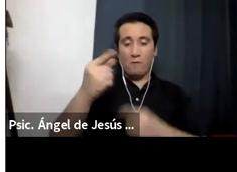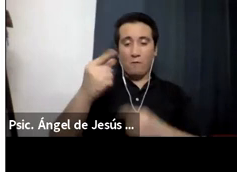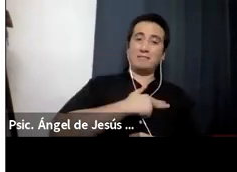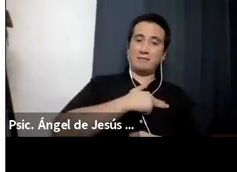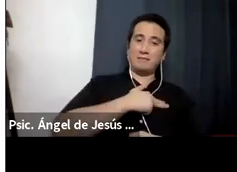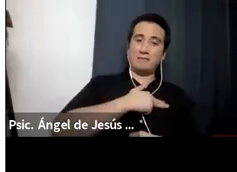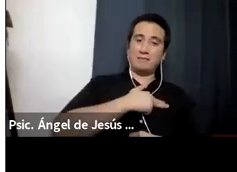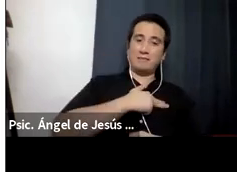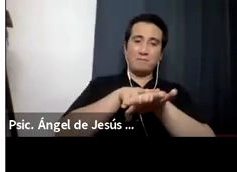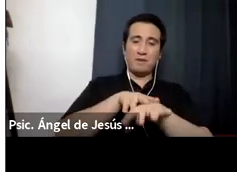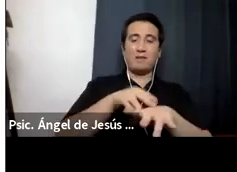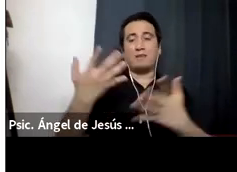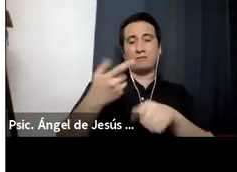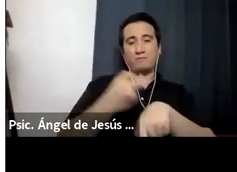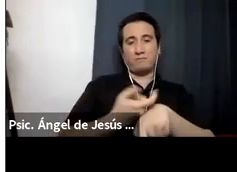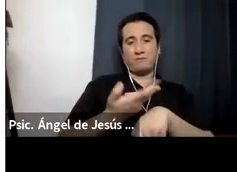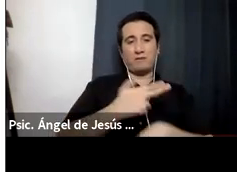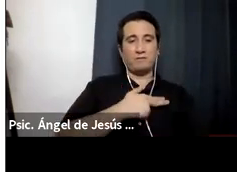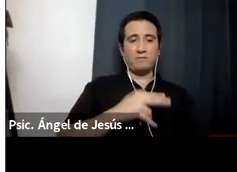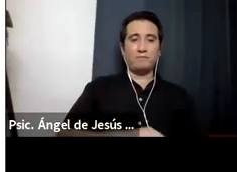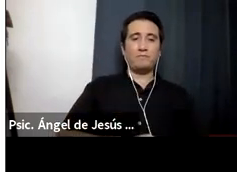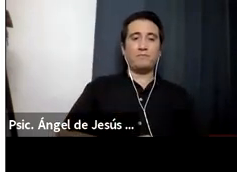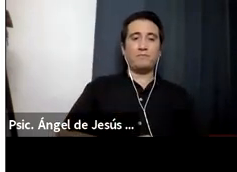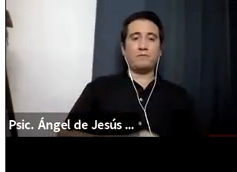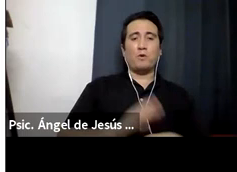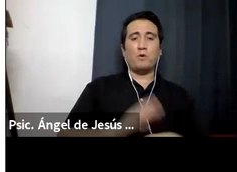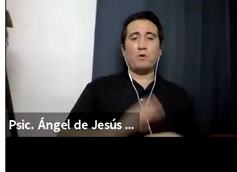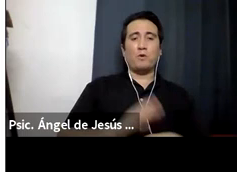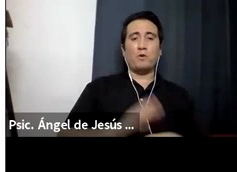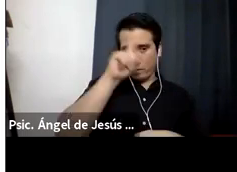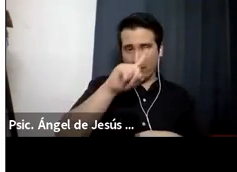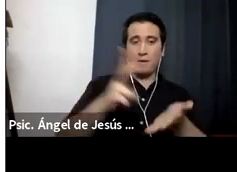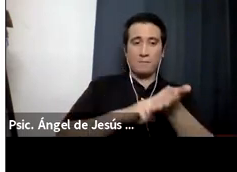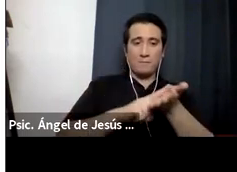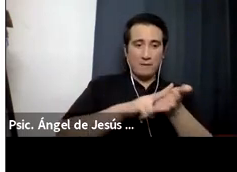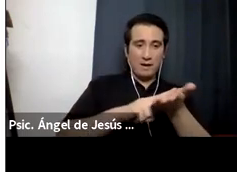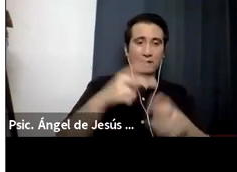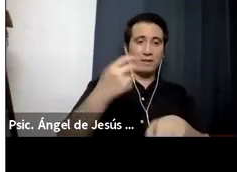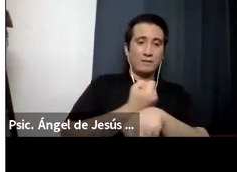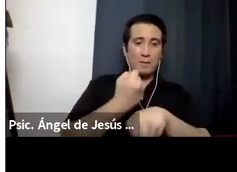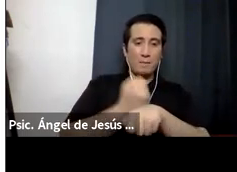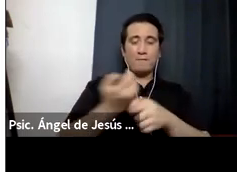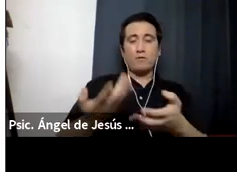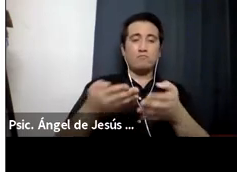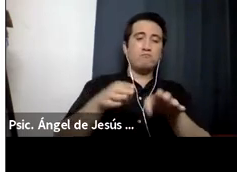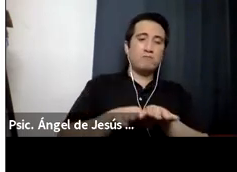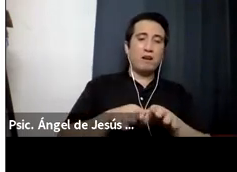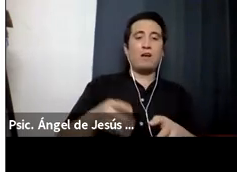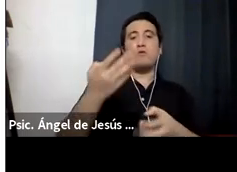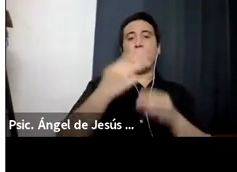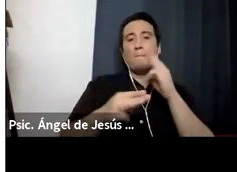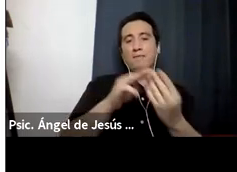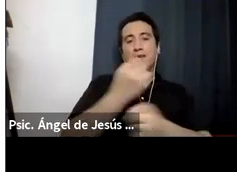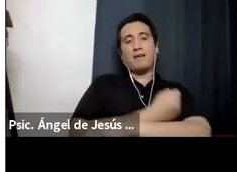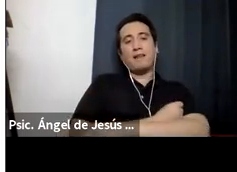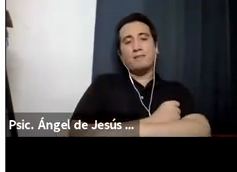entonces ocasionar una lesión. Lo más recomendable, y por eso está en tono verde, ¿no? Es el calzado cerrado de material suave,